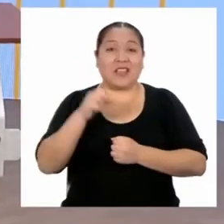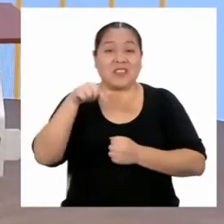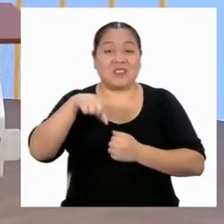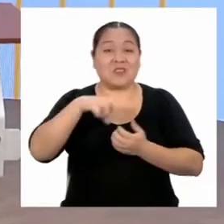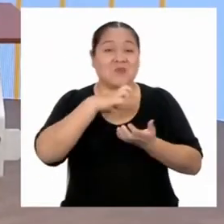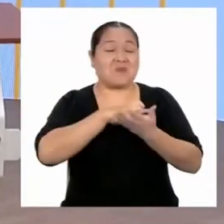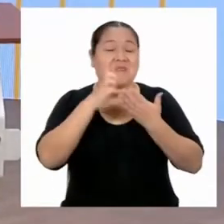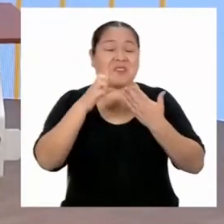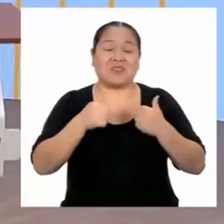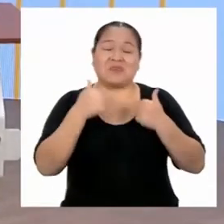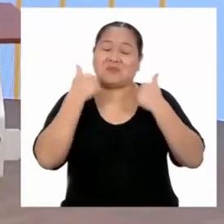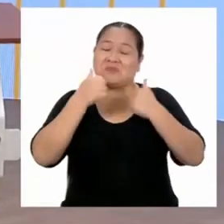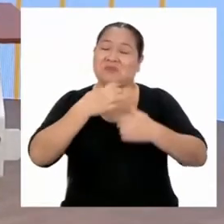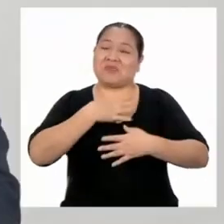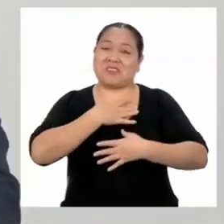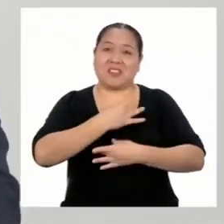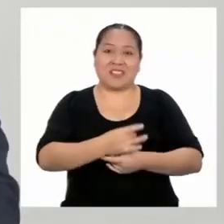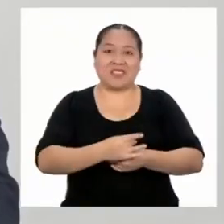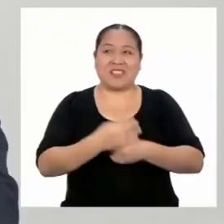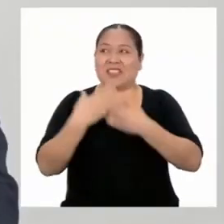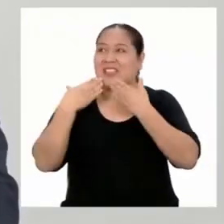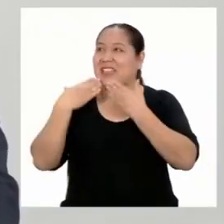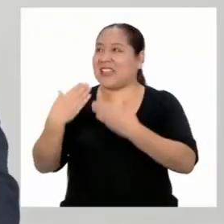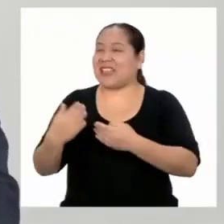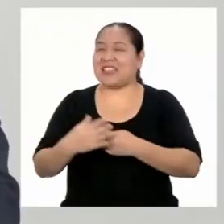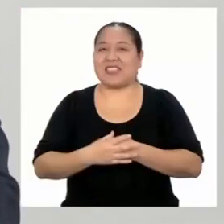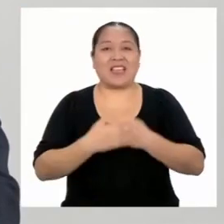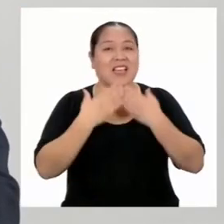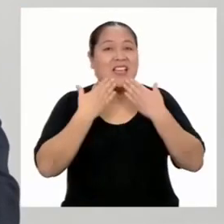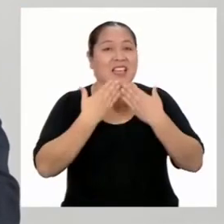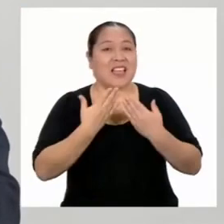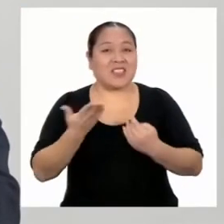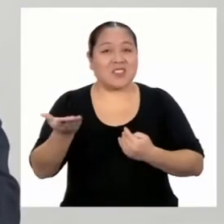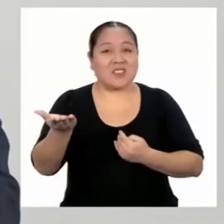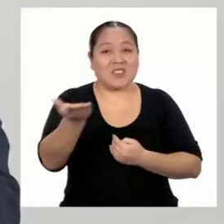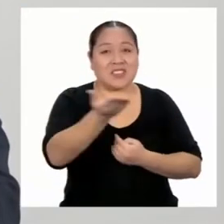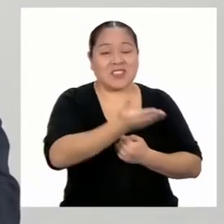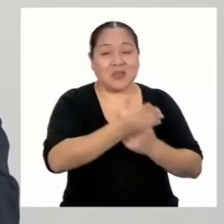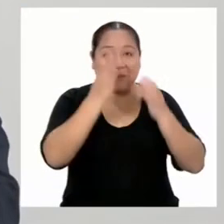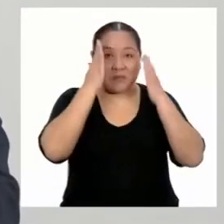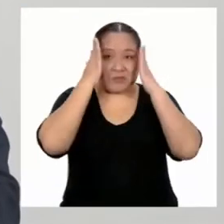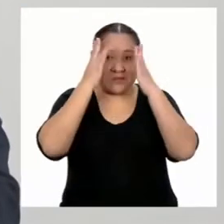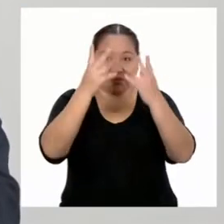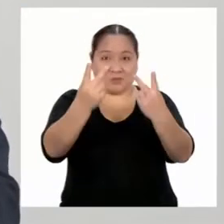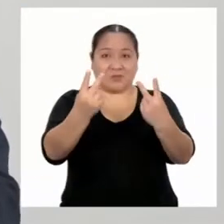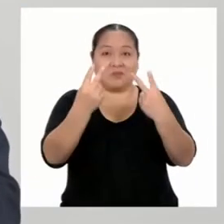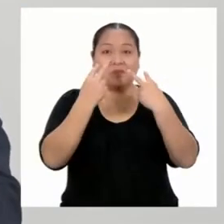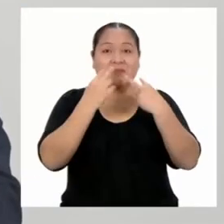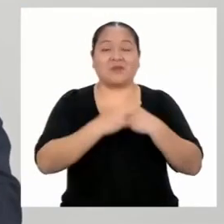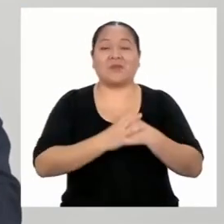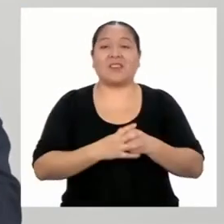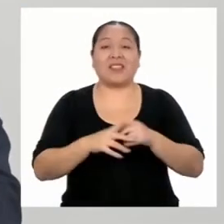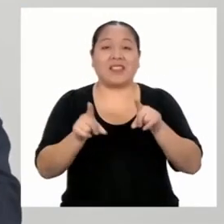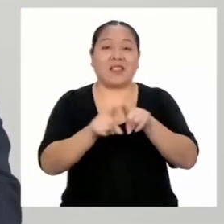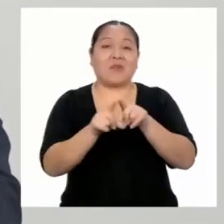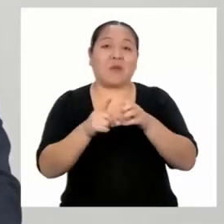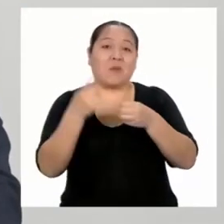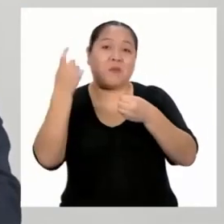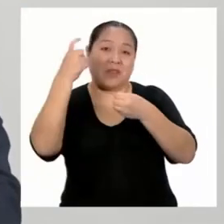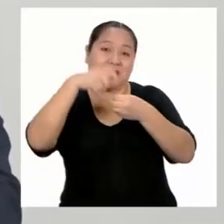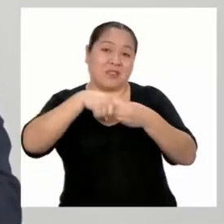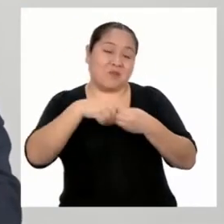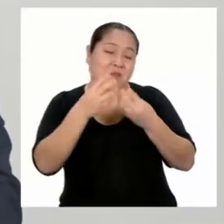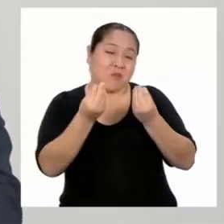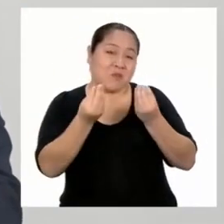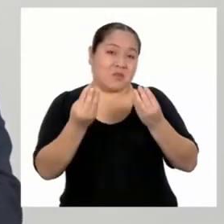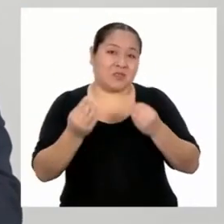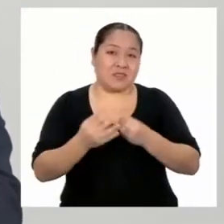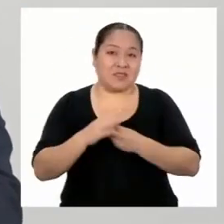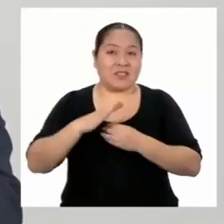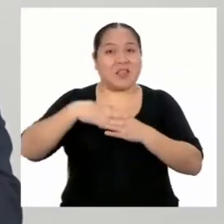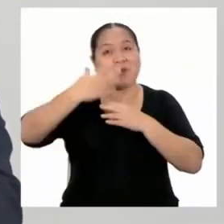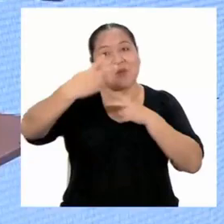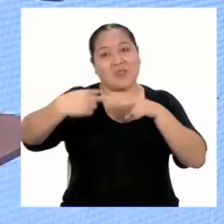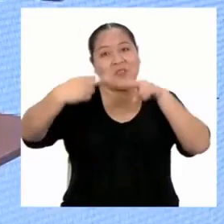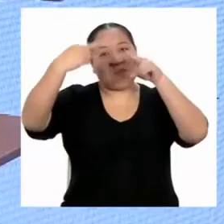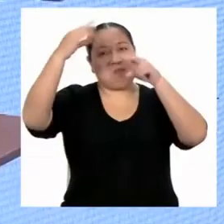programa genial. Muchas gracias. Gracias a ustedes por la atención y por haber participado tanto. Nos